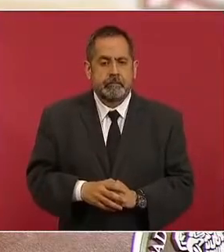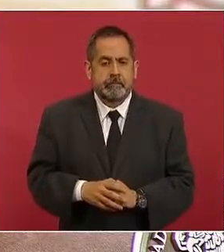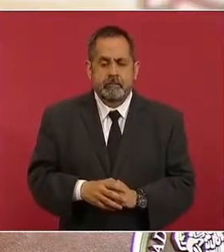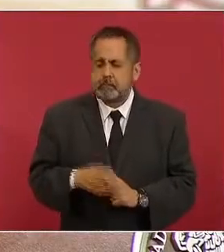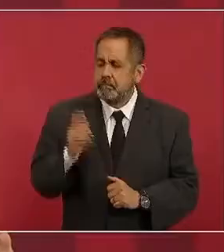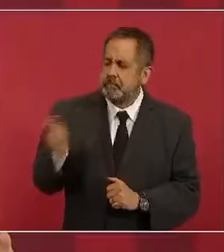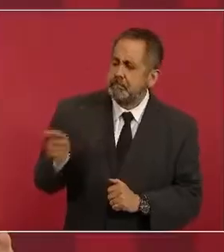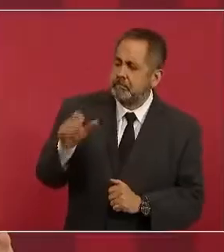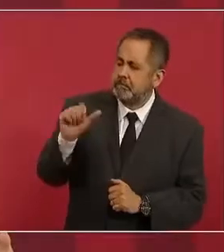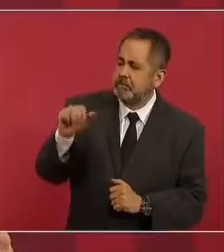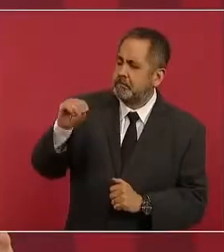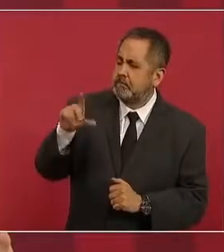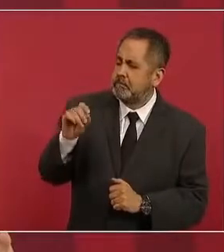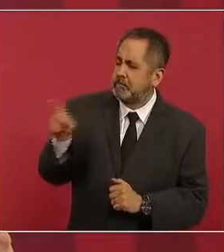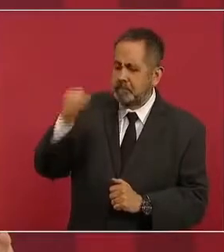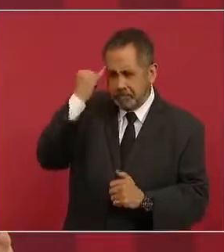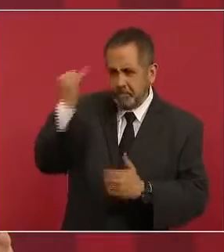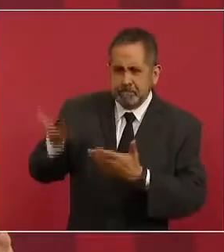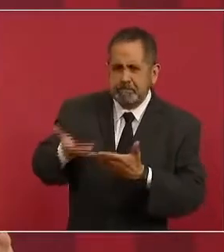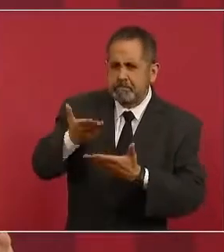AMLO?